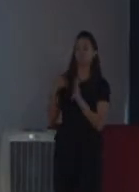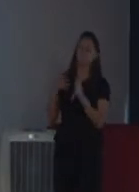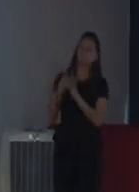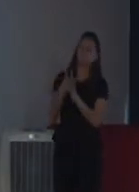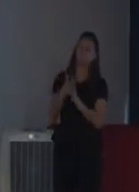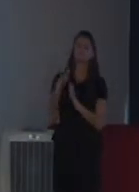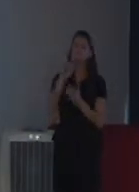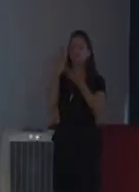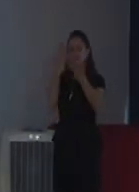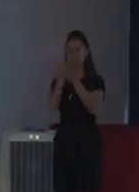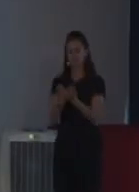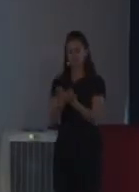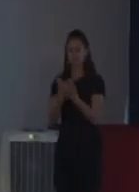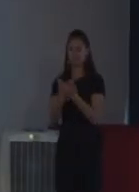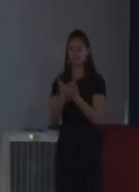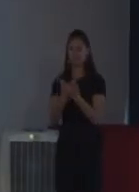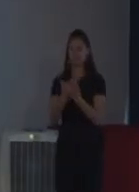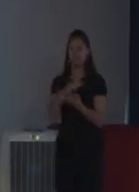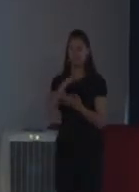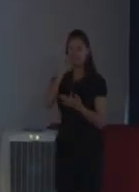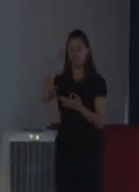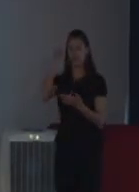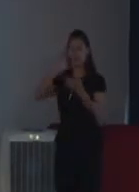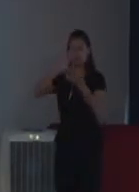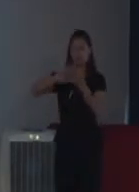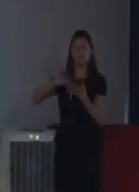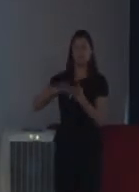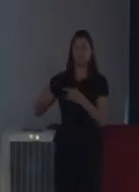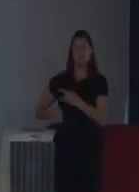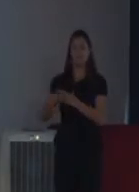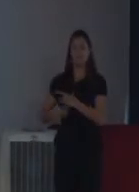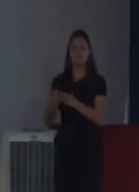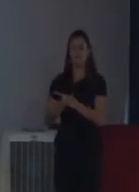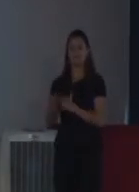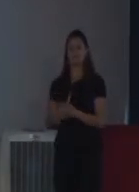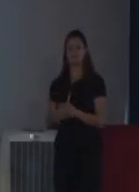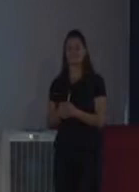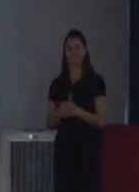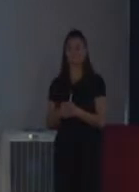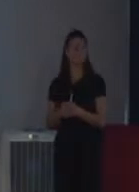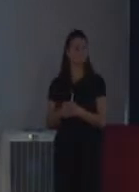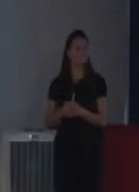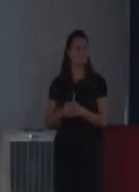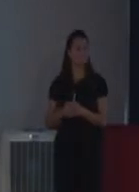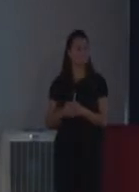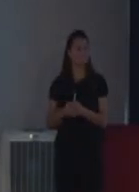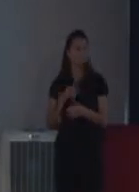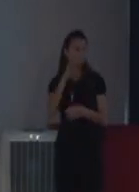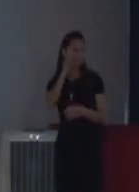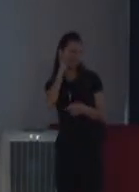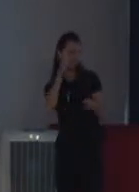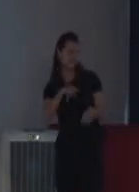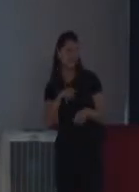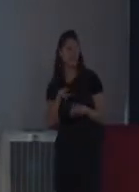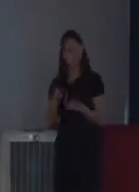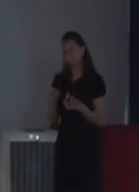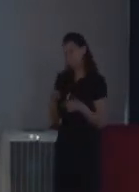agradecimientos enteramente a la Universidad Nacional, Pedagógica, sí, también la